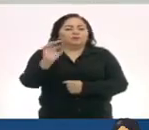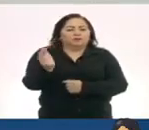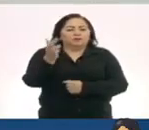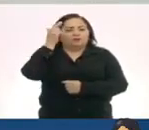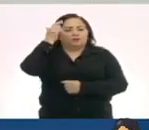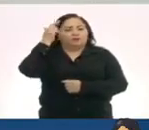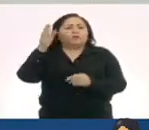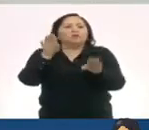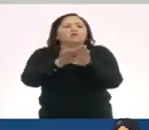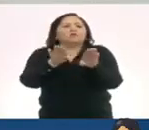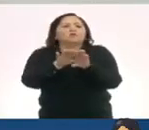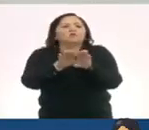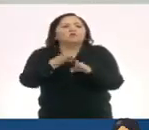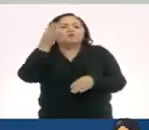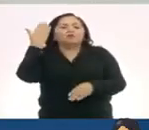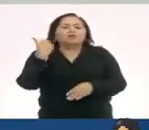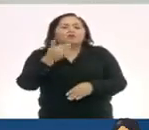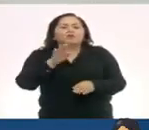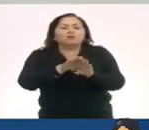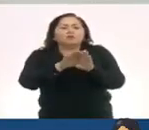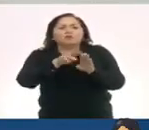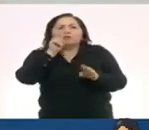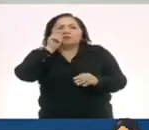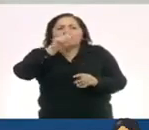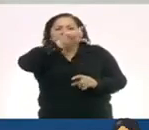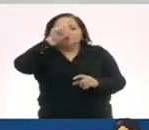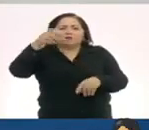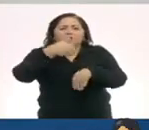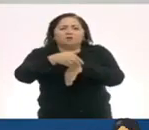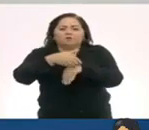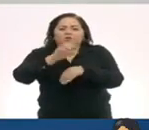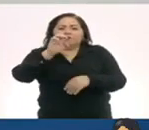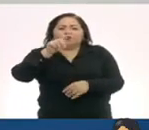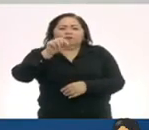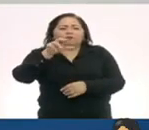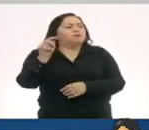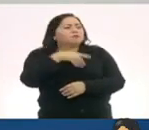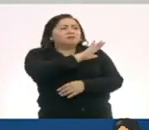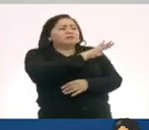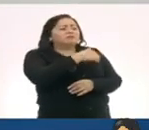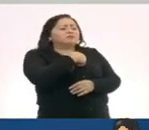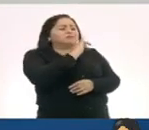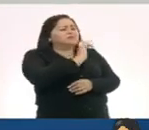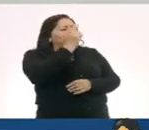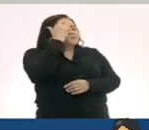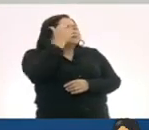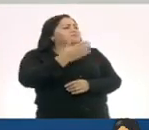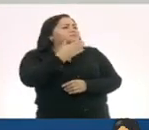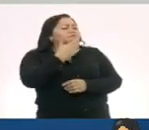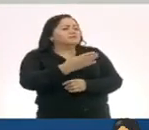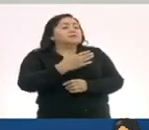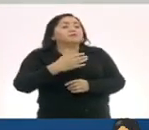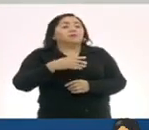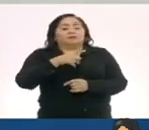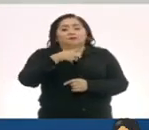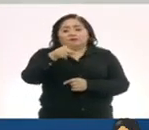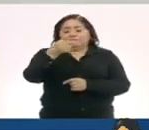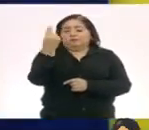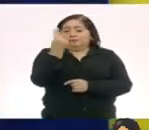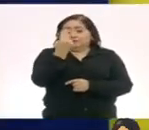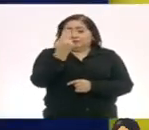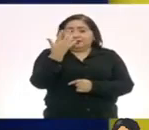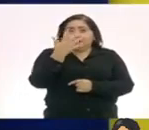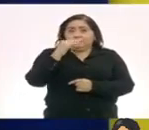¿Recuerdan cómo era que podíamos representar el entero? Sí, yo me acuerdo muy bien. A ver, María. Hay que hacer que